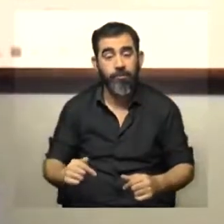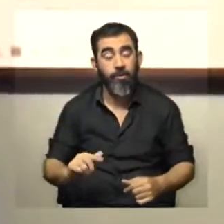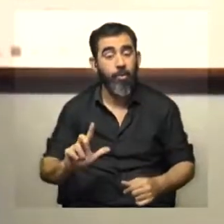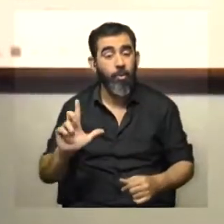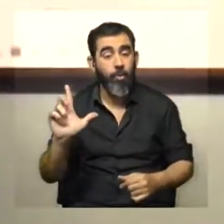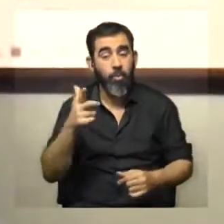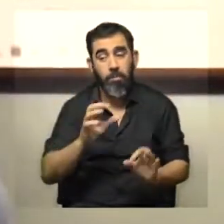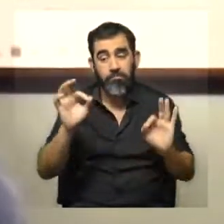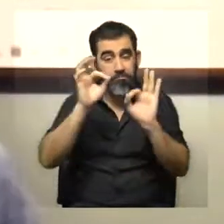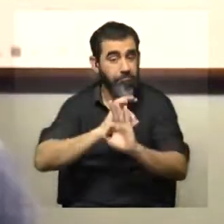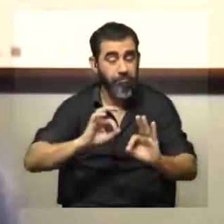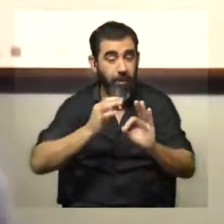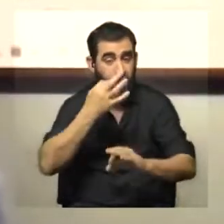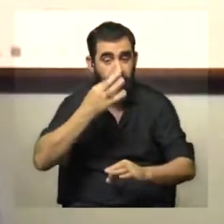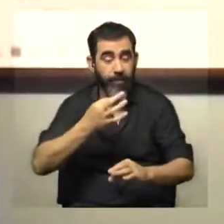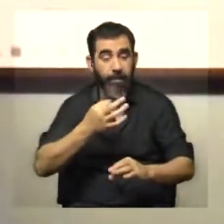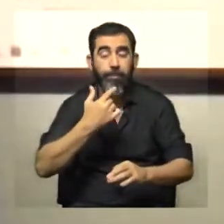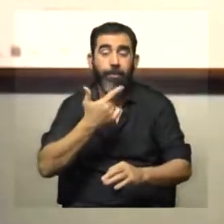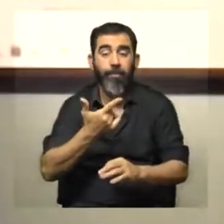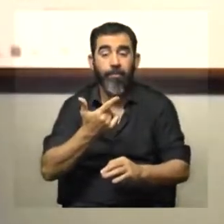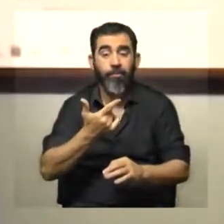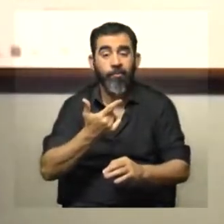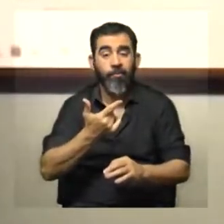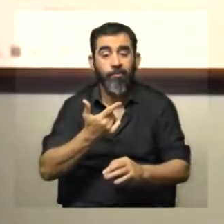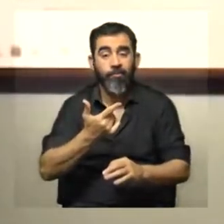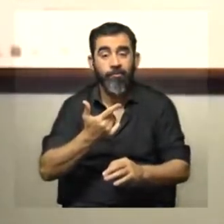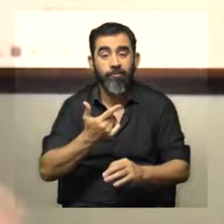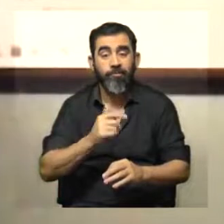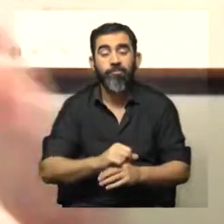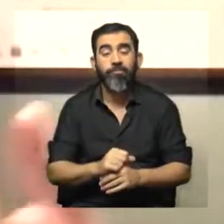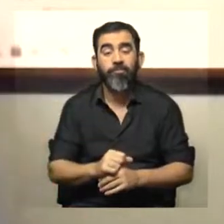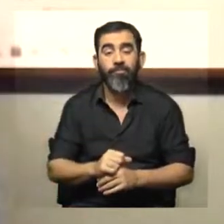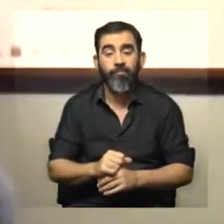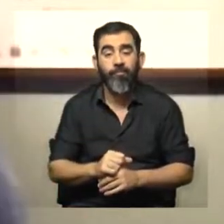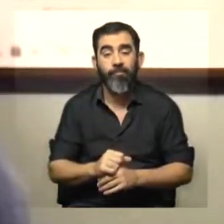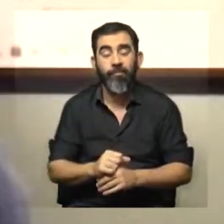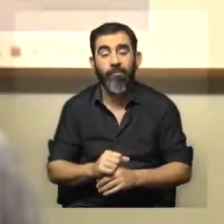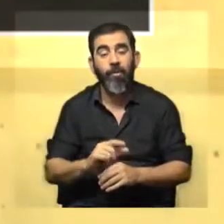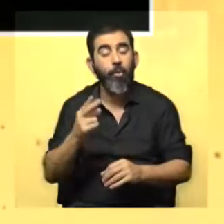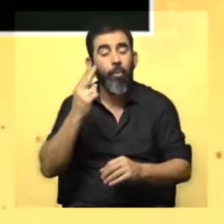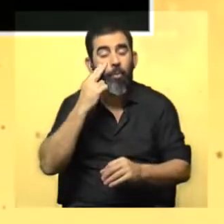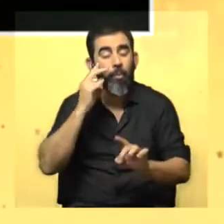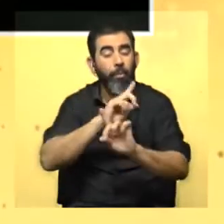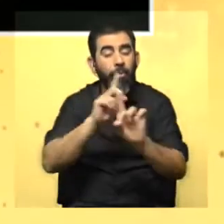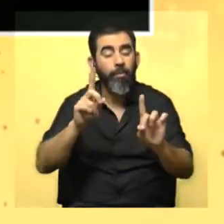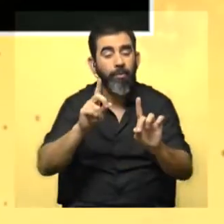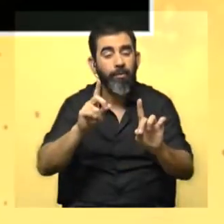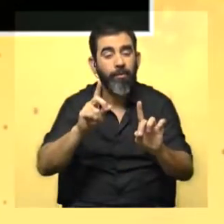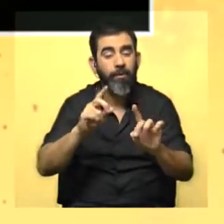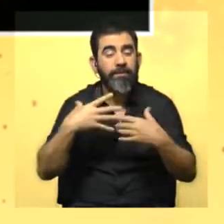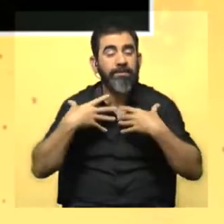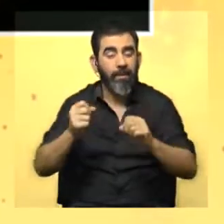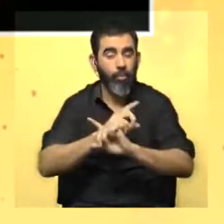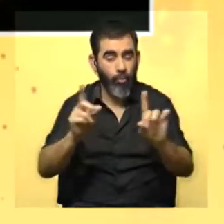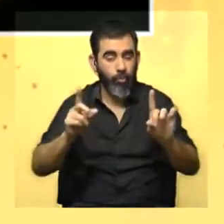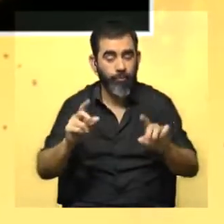decir, no necesariamente van a tener... van a estar asociados con problemas de salud.